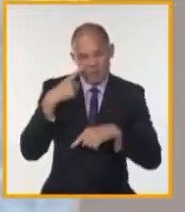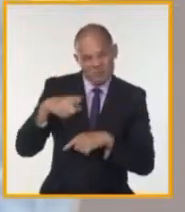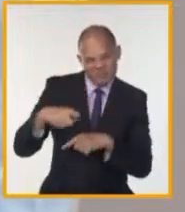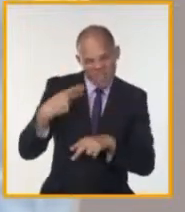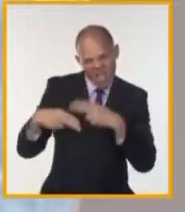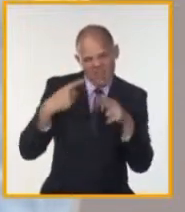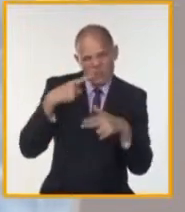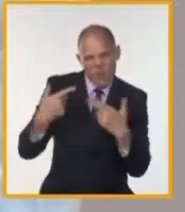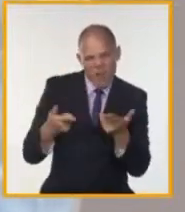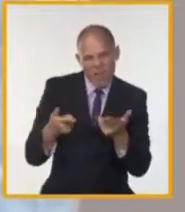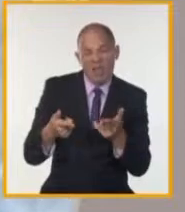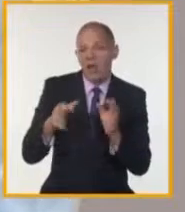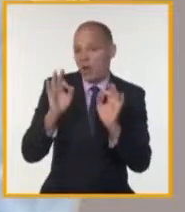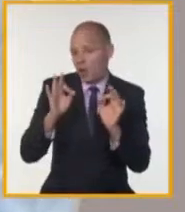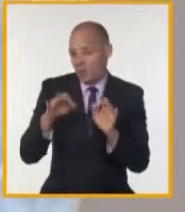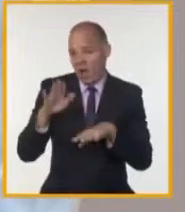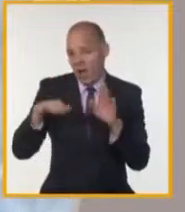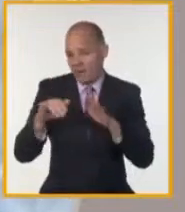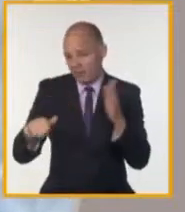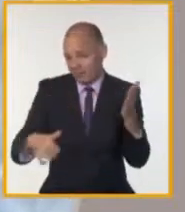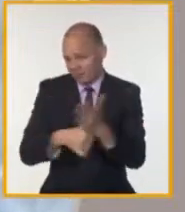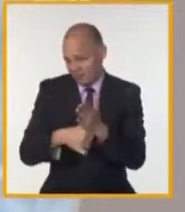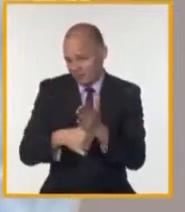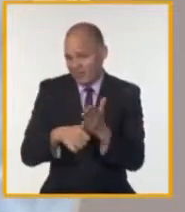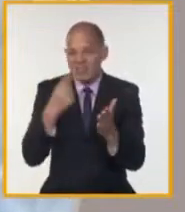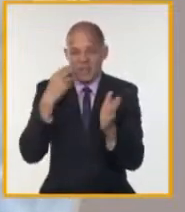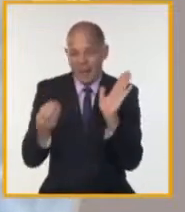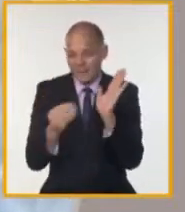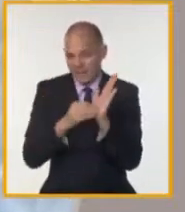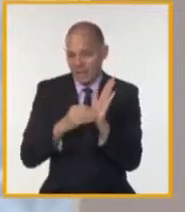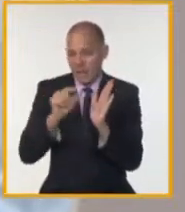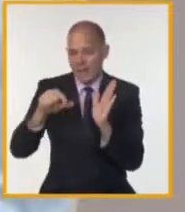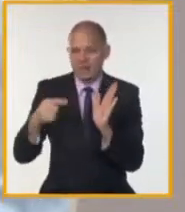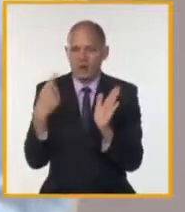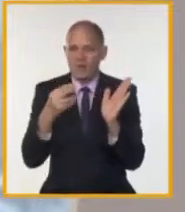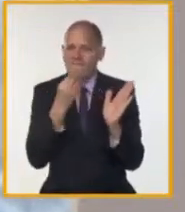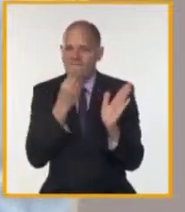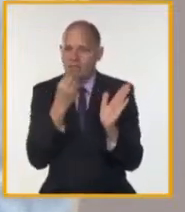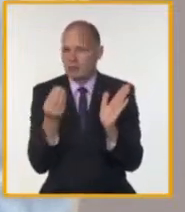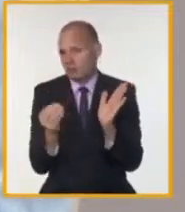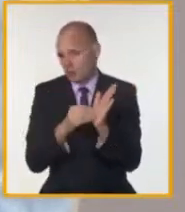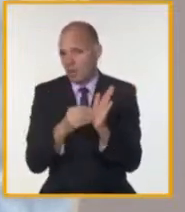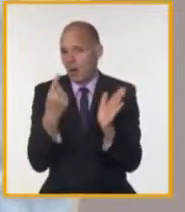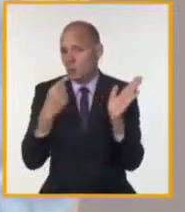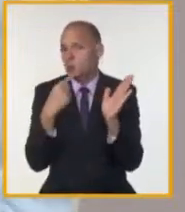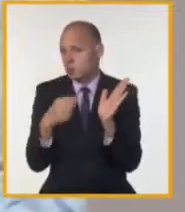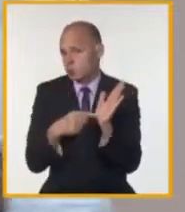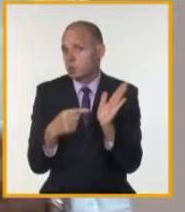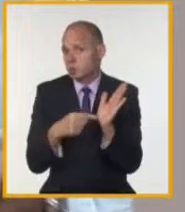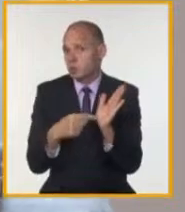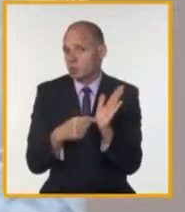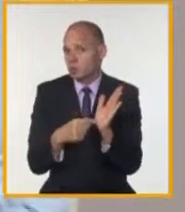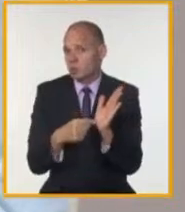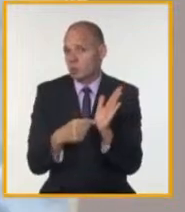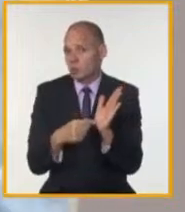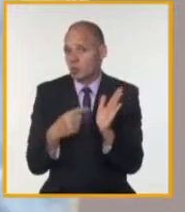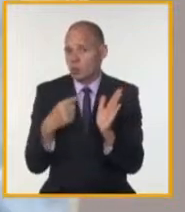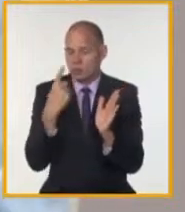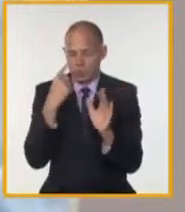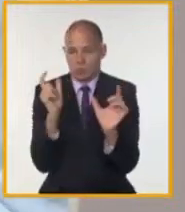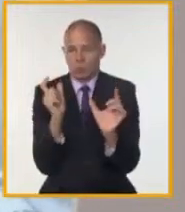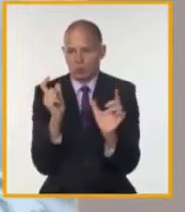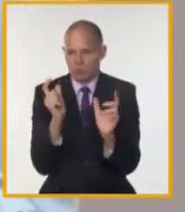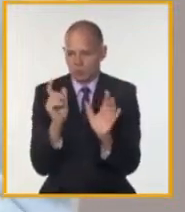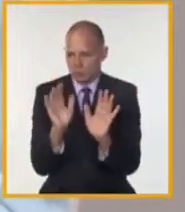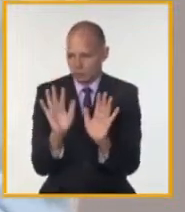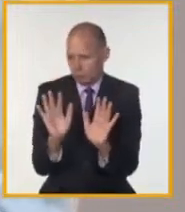han manipulado el servicio de reservación online para beneficio propio. Nosotros, de conjunto, por supuesto,